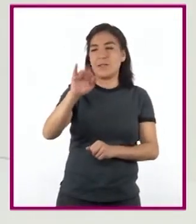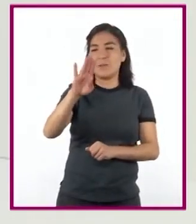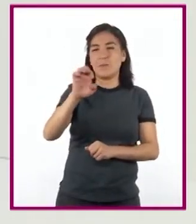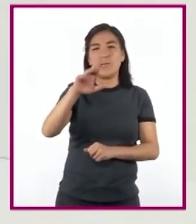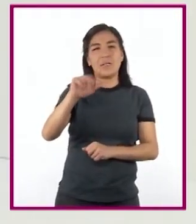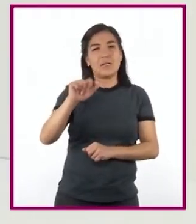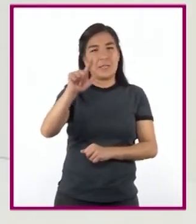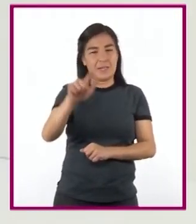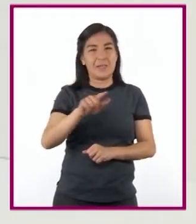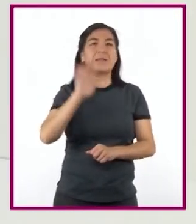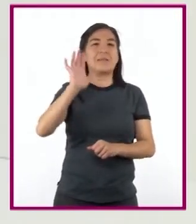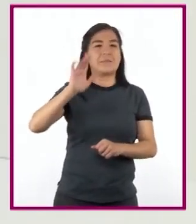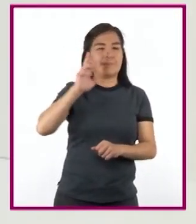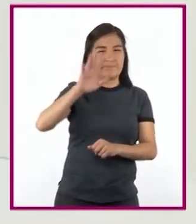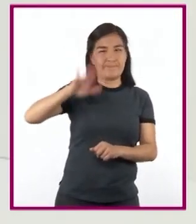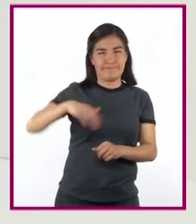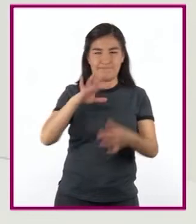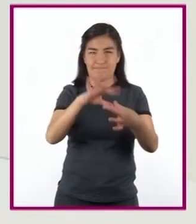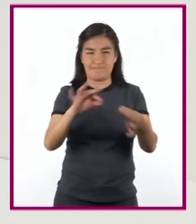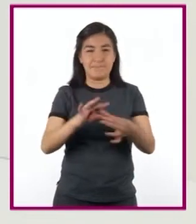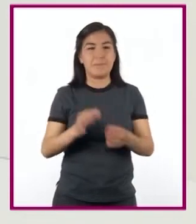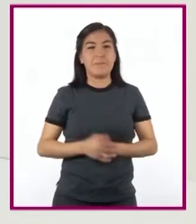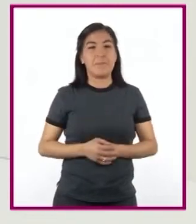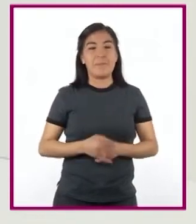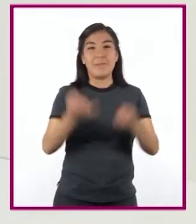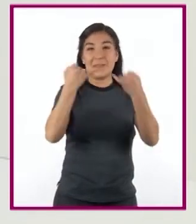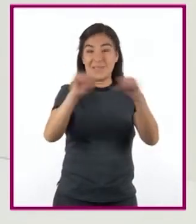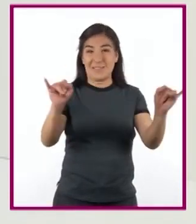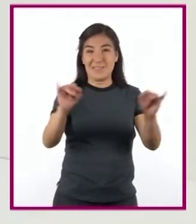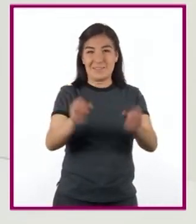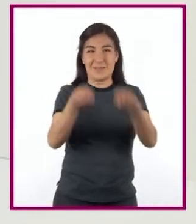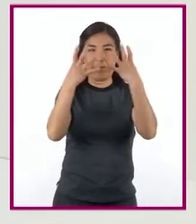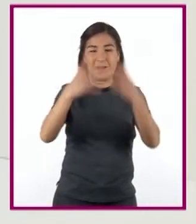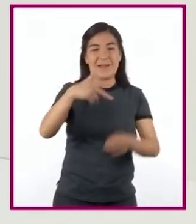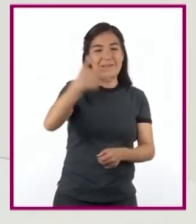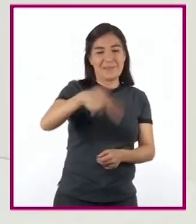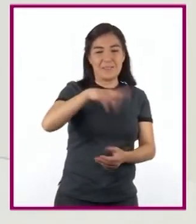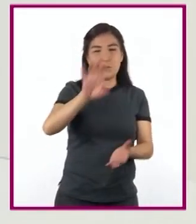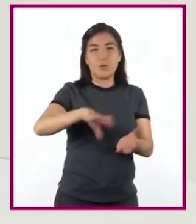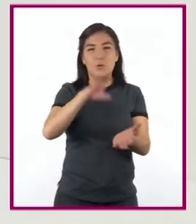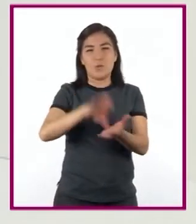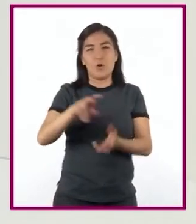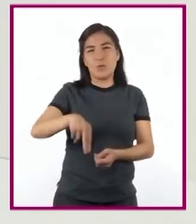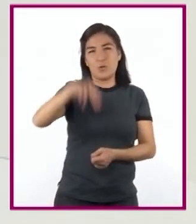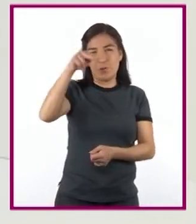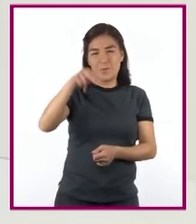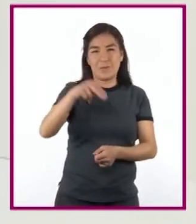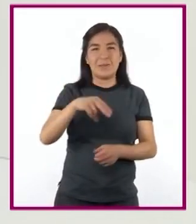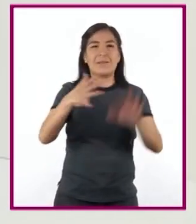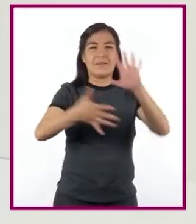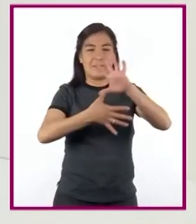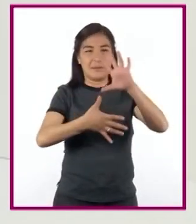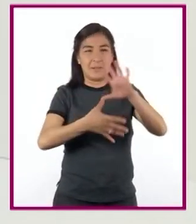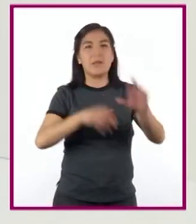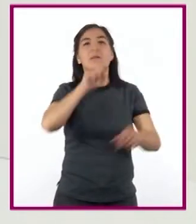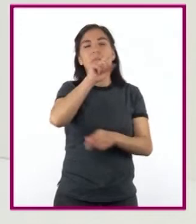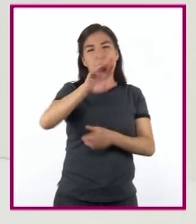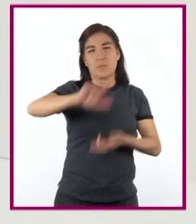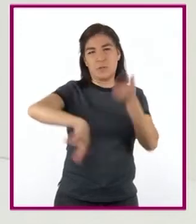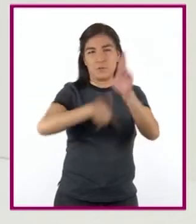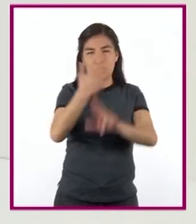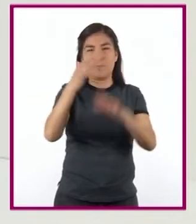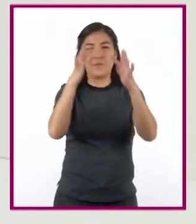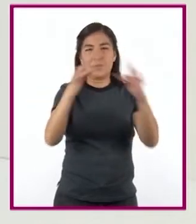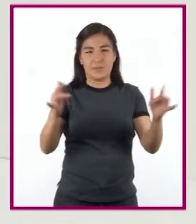previamente: la independencia de las 13 colonias de Norteamérica y la Revolución